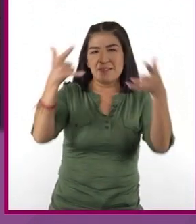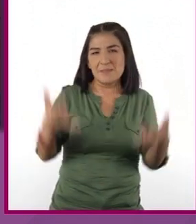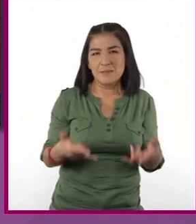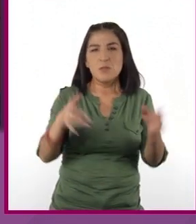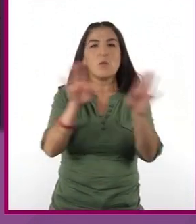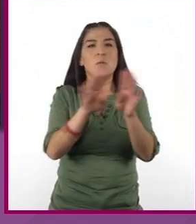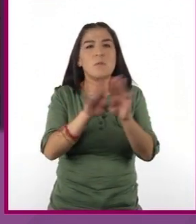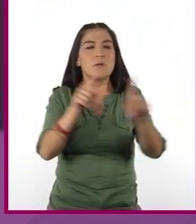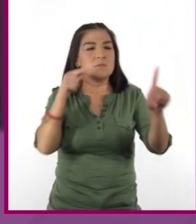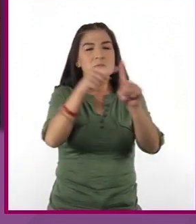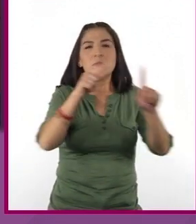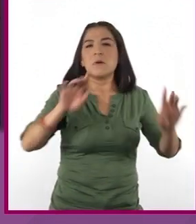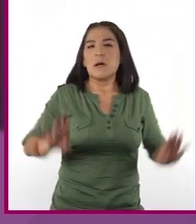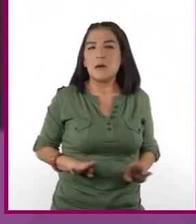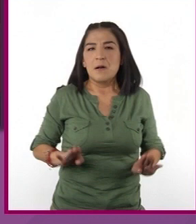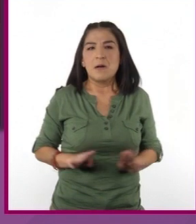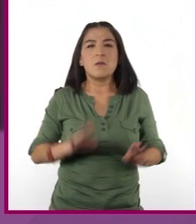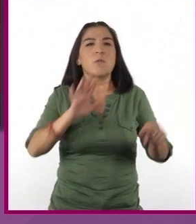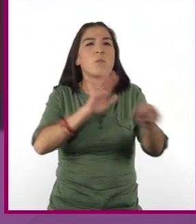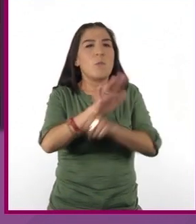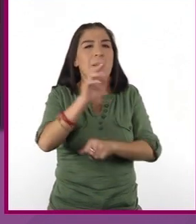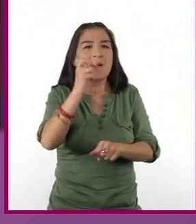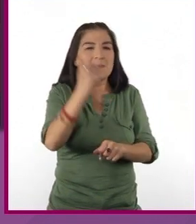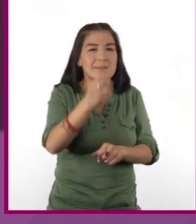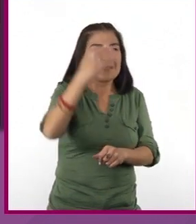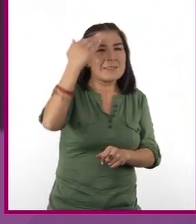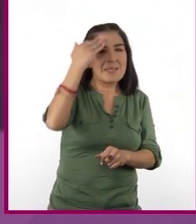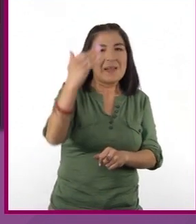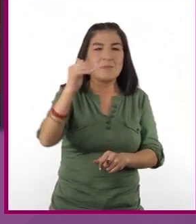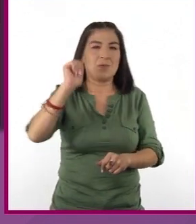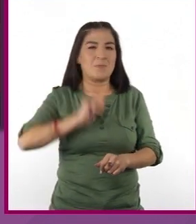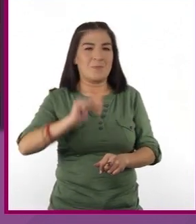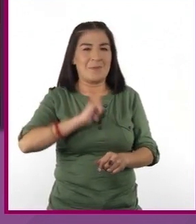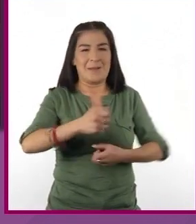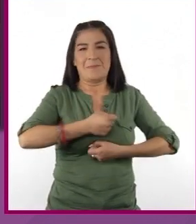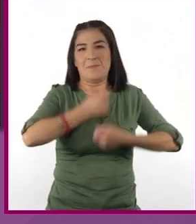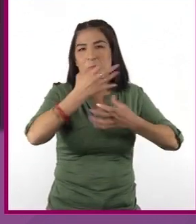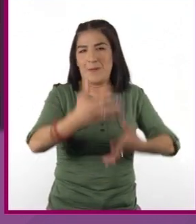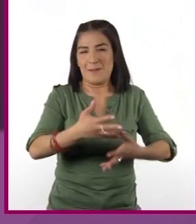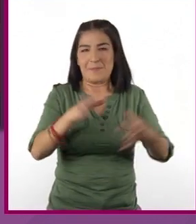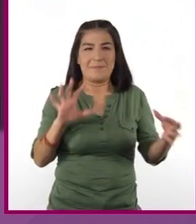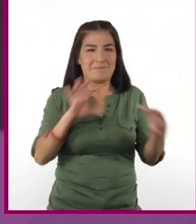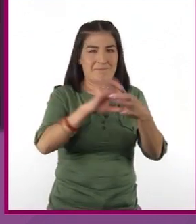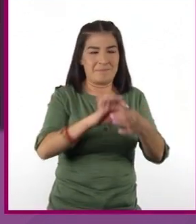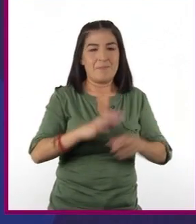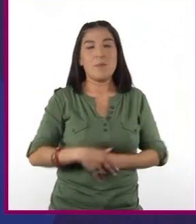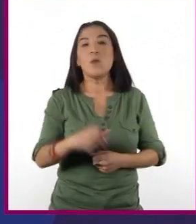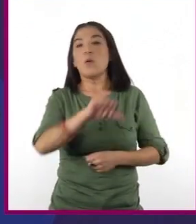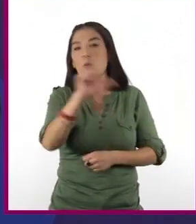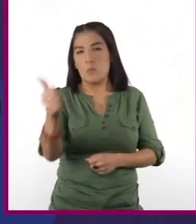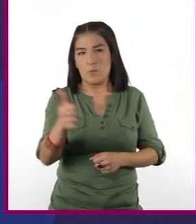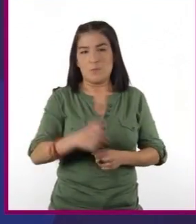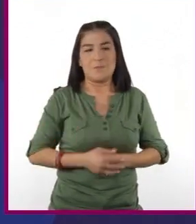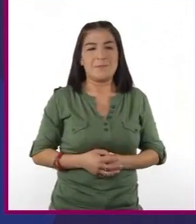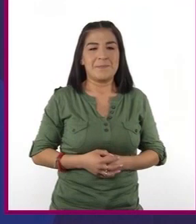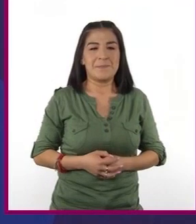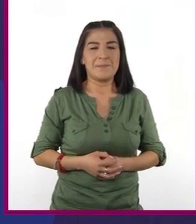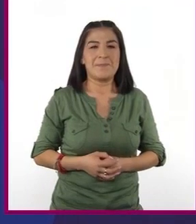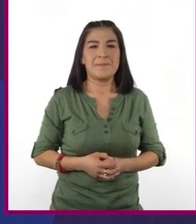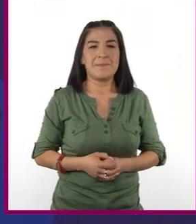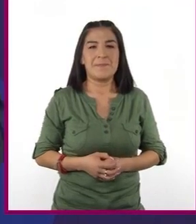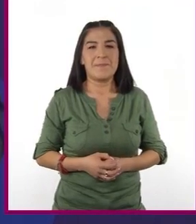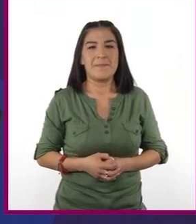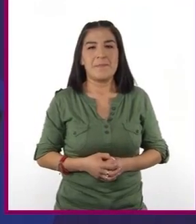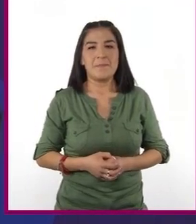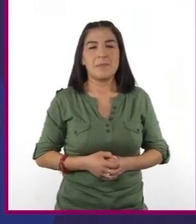precisa algunas características y elementos relacionados con el autor de los poemas. Siguiente característica. Debe tener